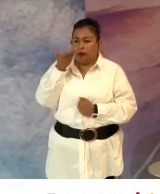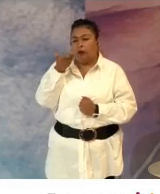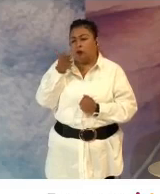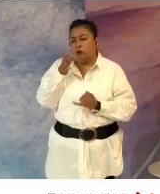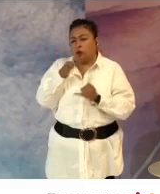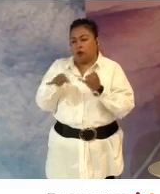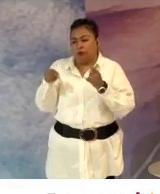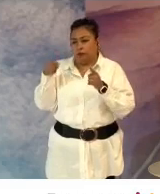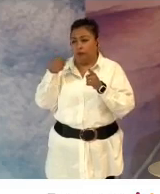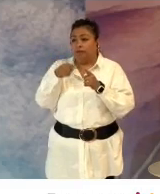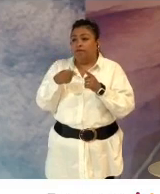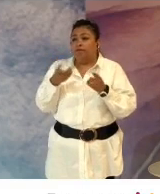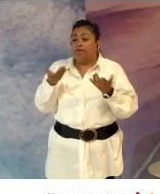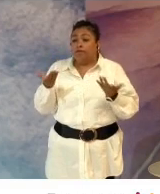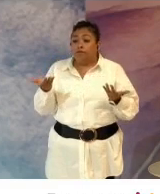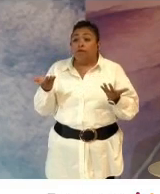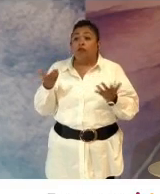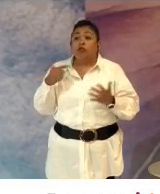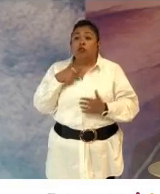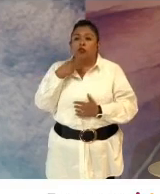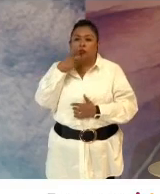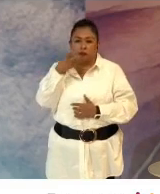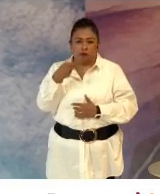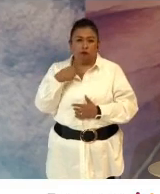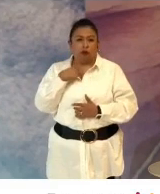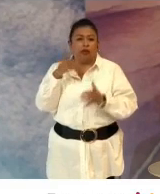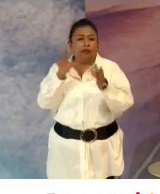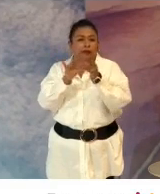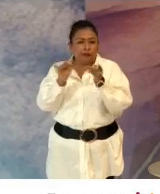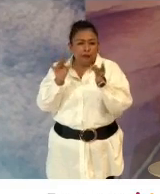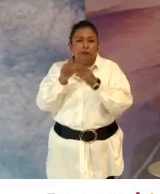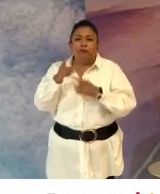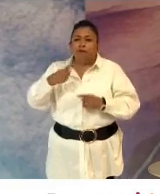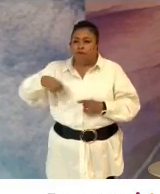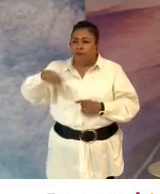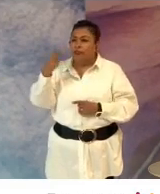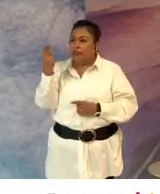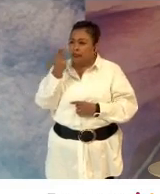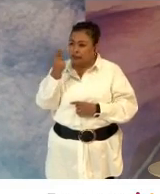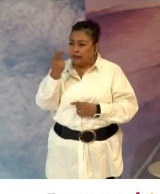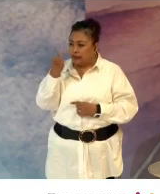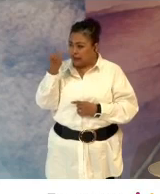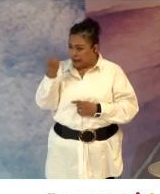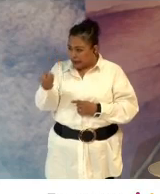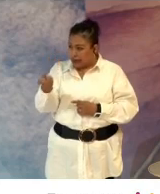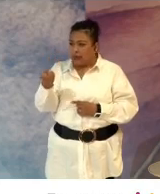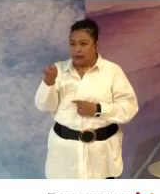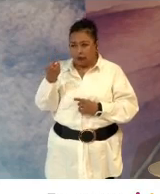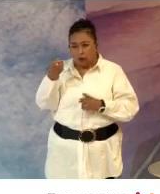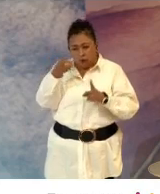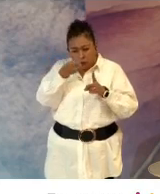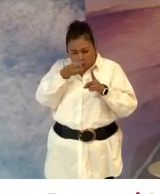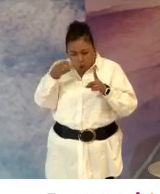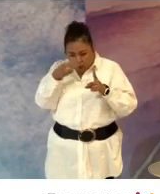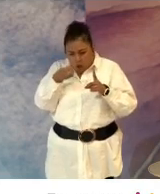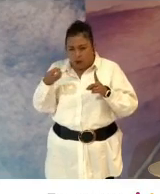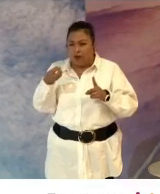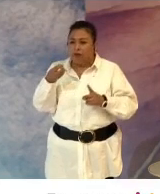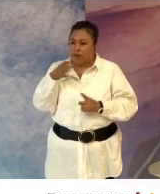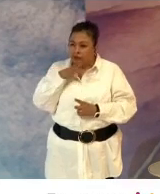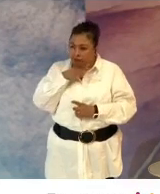terminar. Básicamente lo que estoy diciendo es que necesitamos estas infraestructuras. Estamos